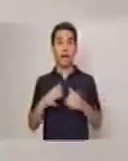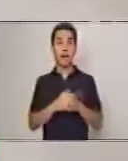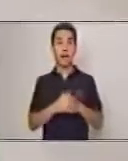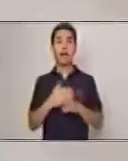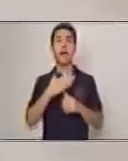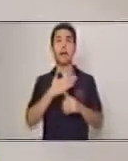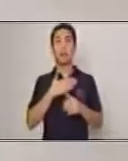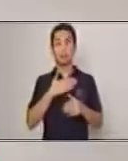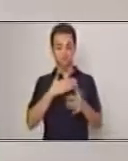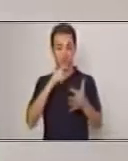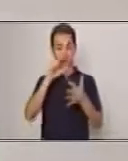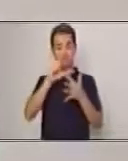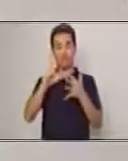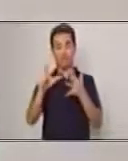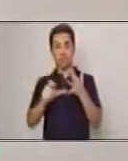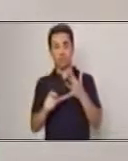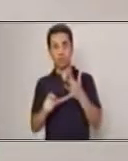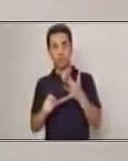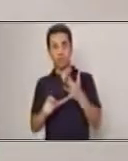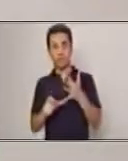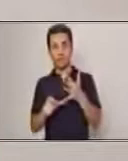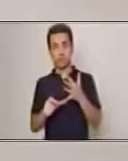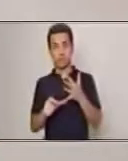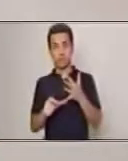las características.